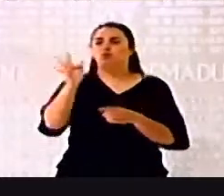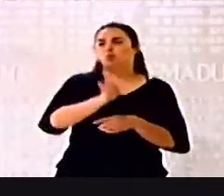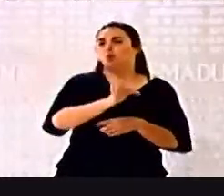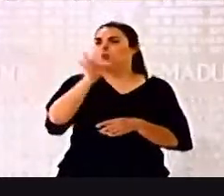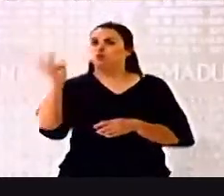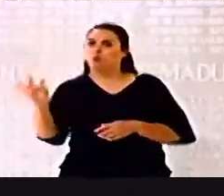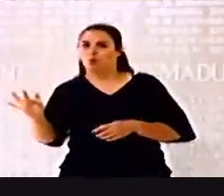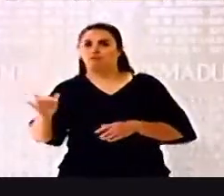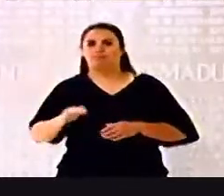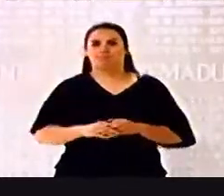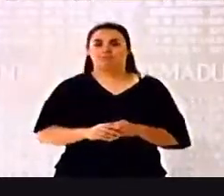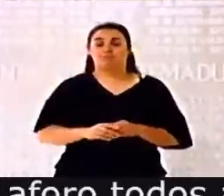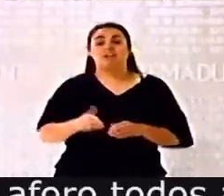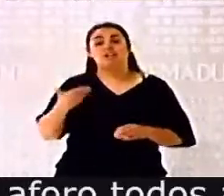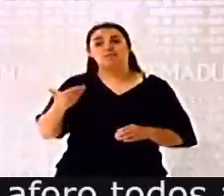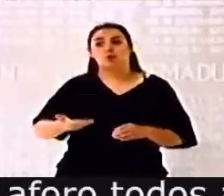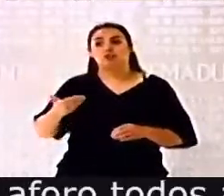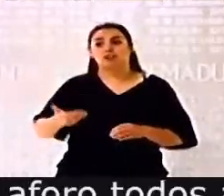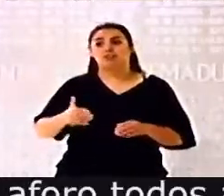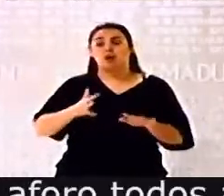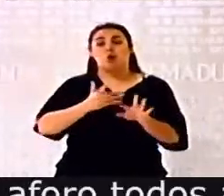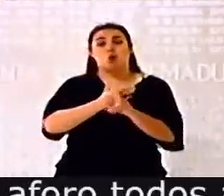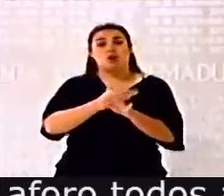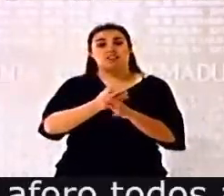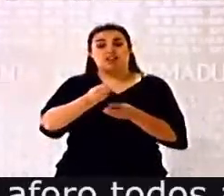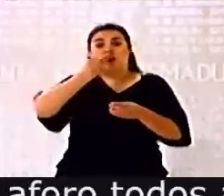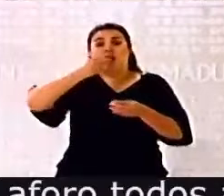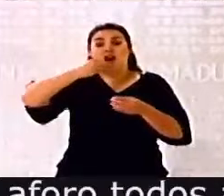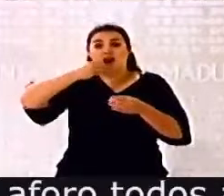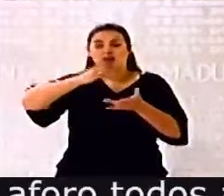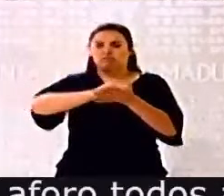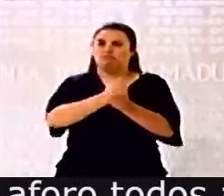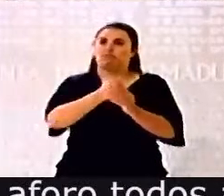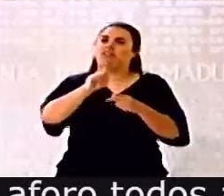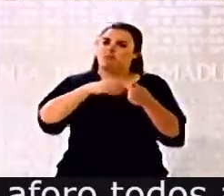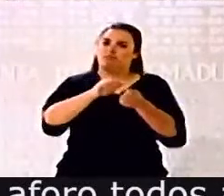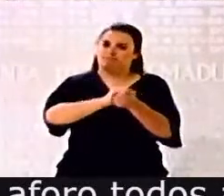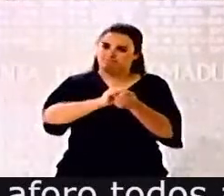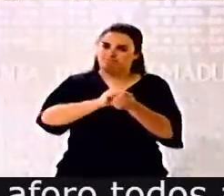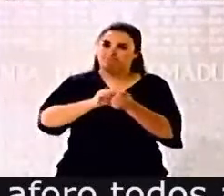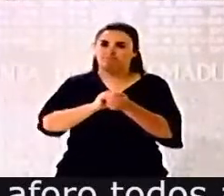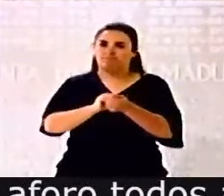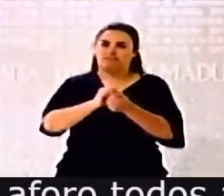turnos. Es importante lavar los juguetes que se lleven los niños a la boca, entre niño y niño,